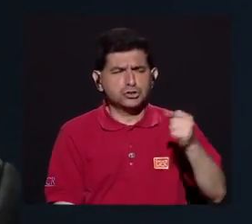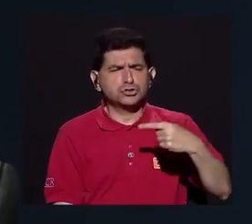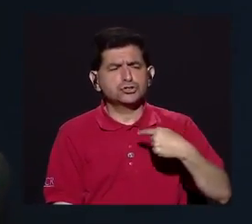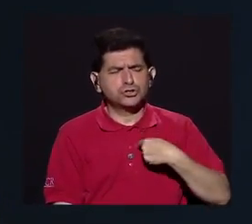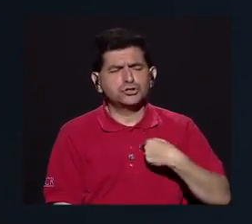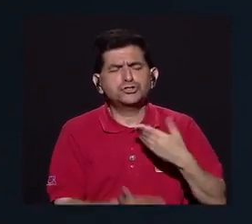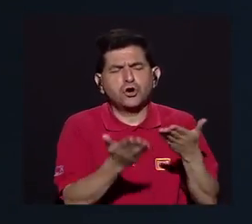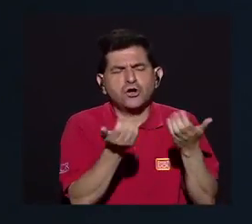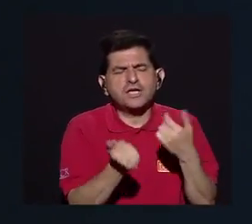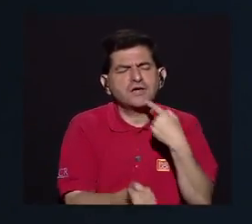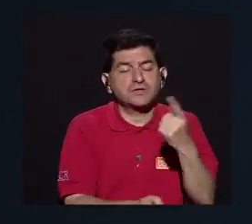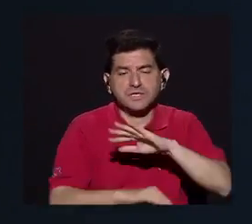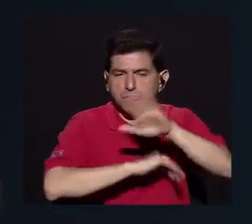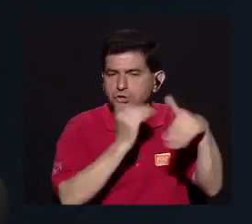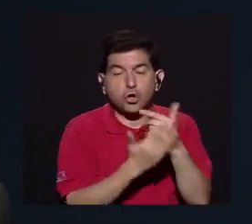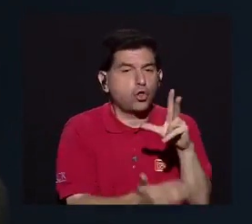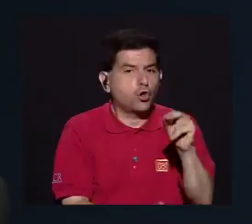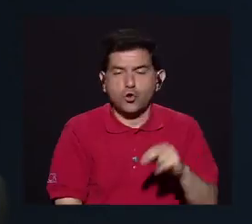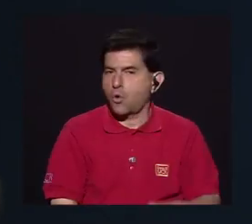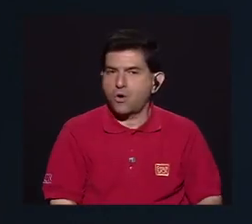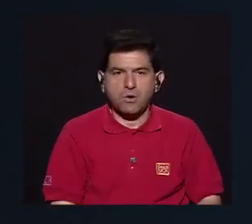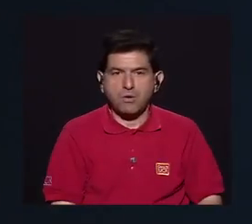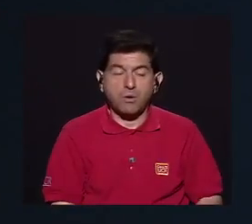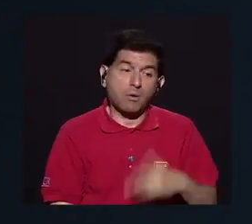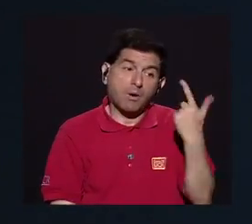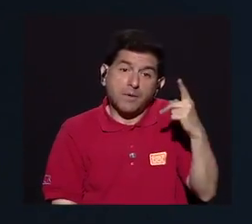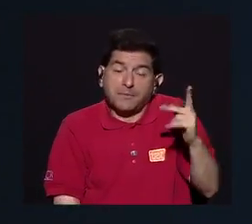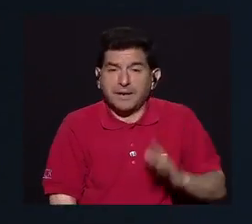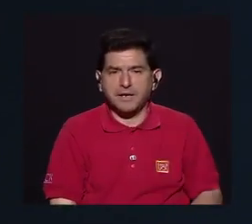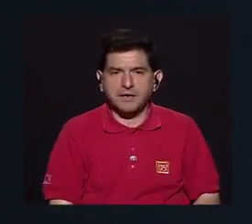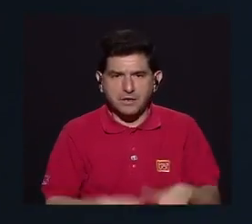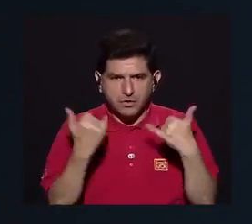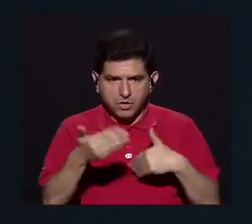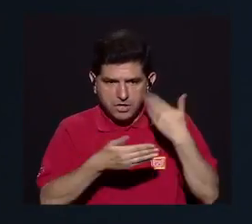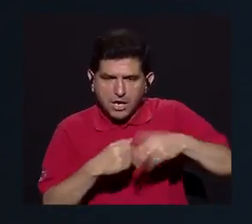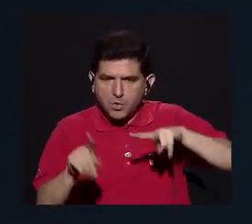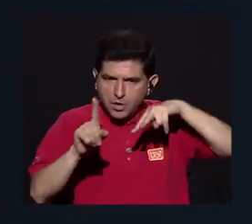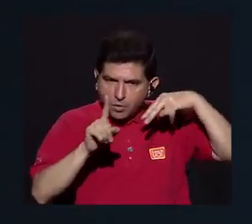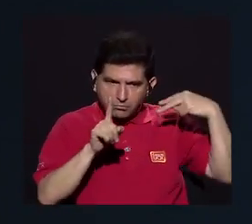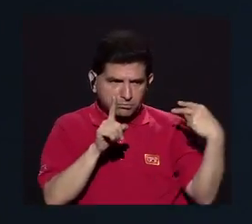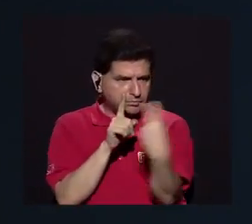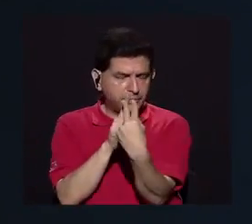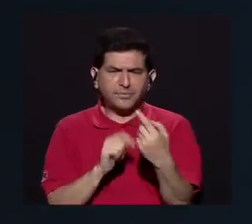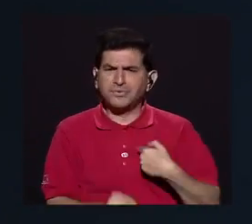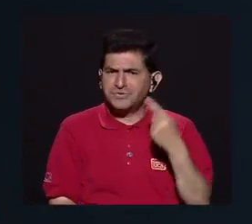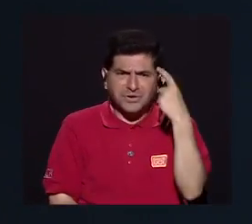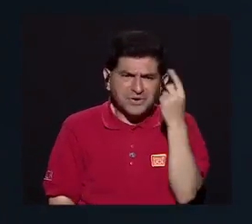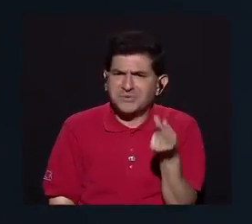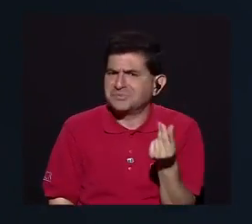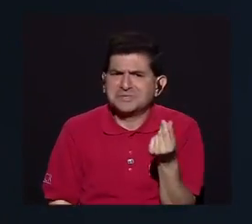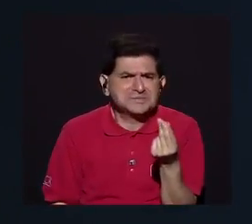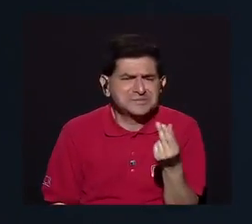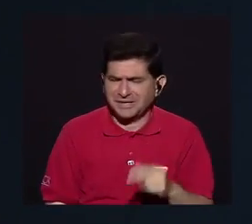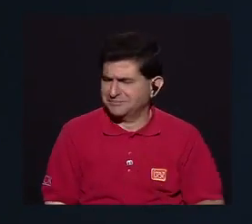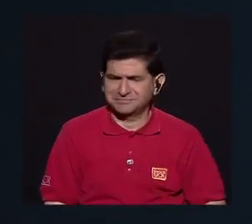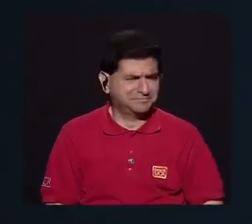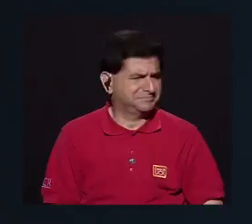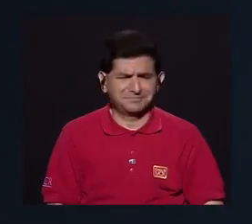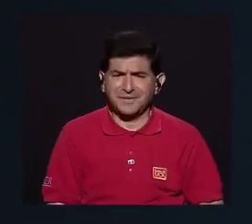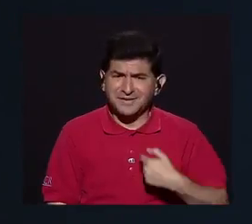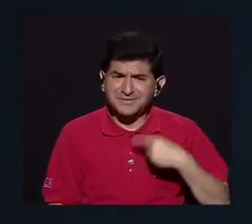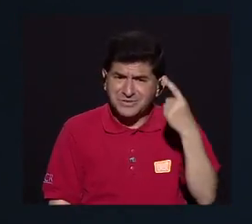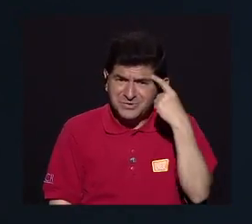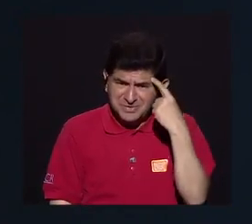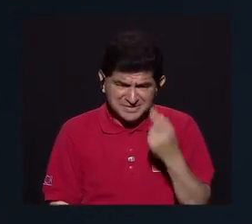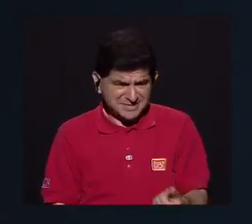voy a platicar qué quiero, pero no todo, porque si no, corre riesgos. Y de ahí ya lo enfoqué. Y bueno, no pensé en el dinero, no pensé